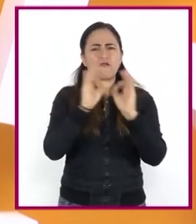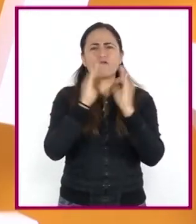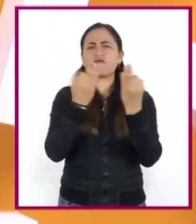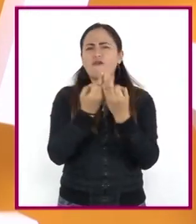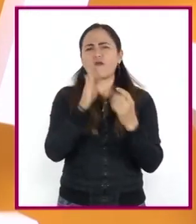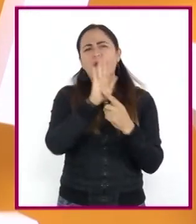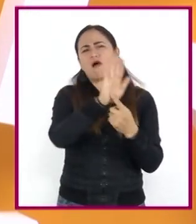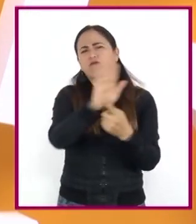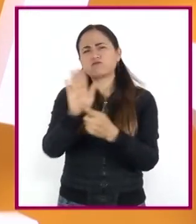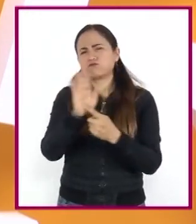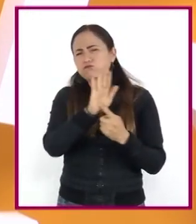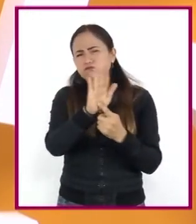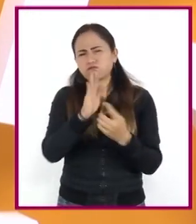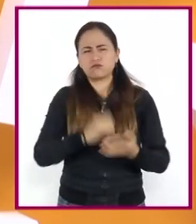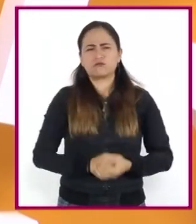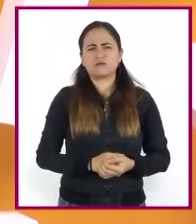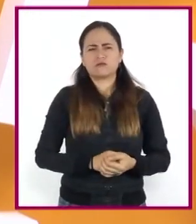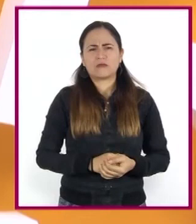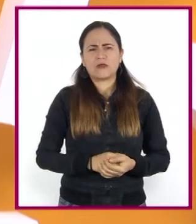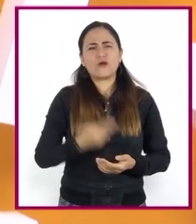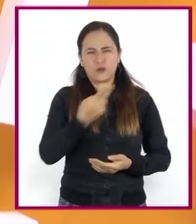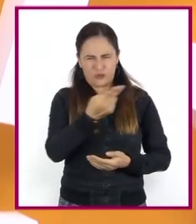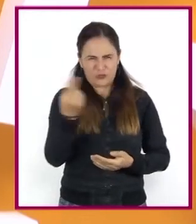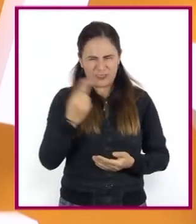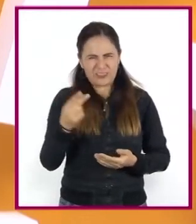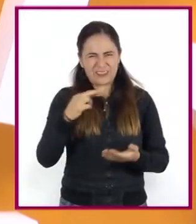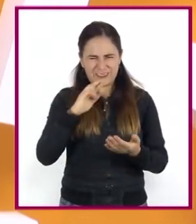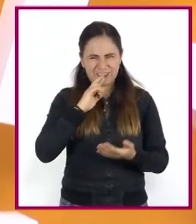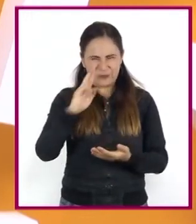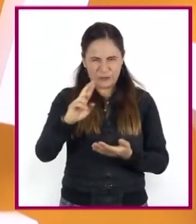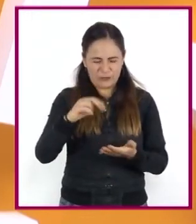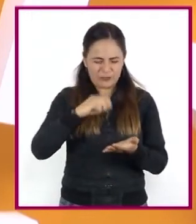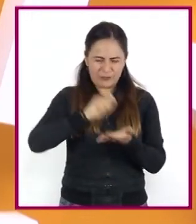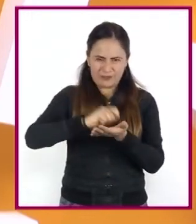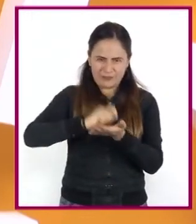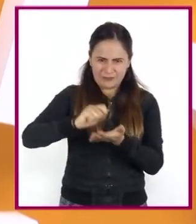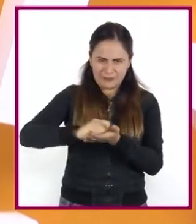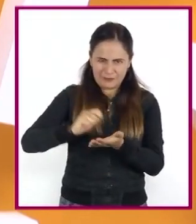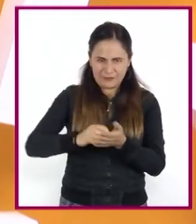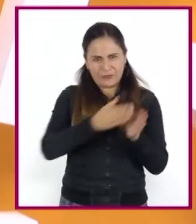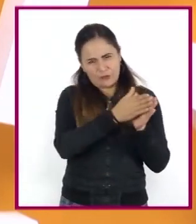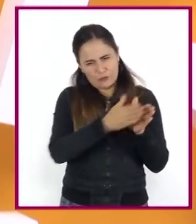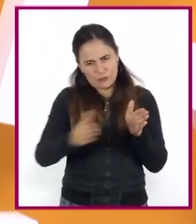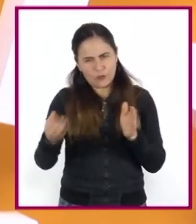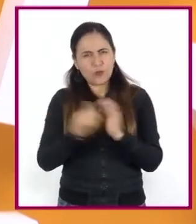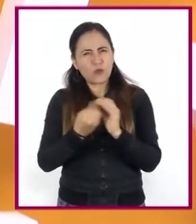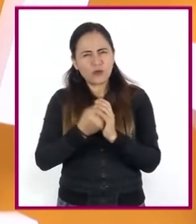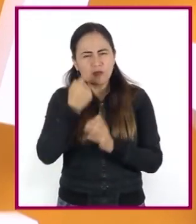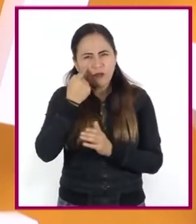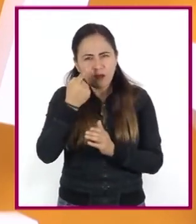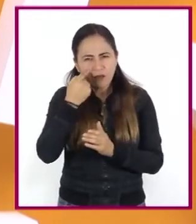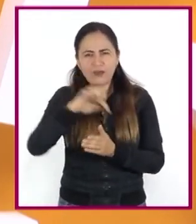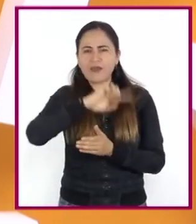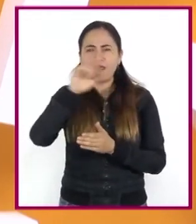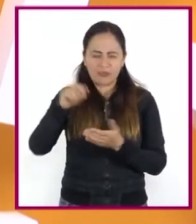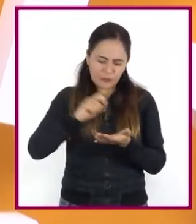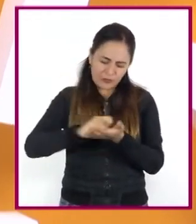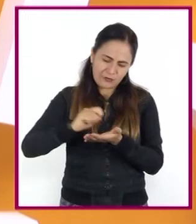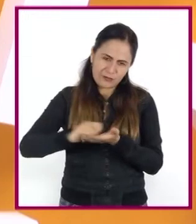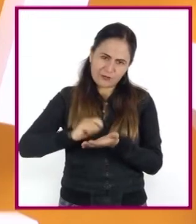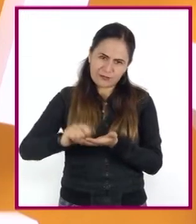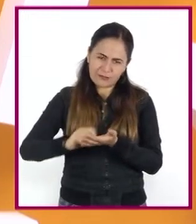Les invitamos a que registren sus respuestas y las complementen a lo largo de la sesión. Tal